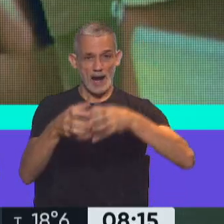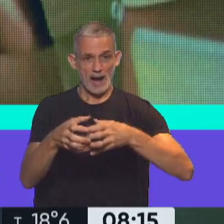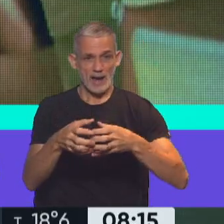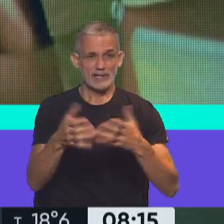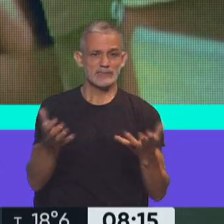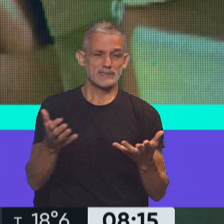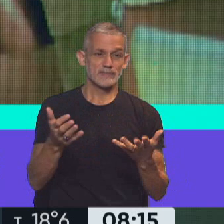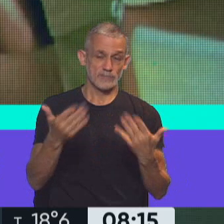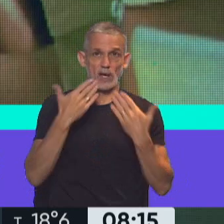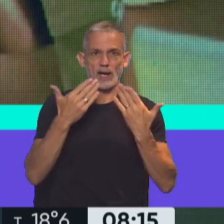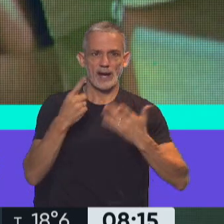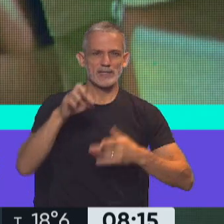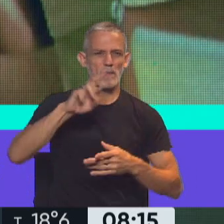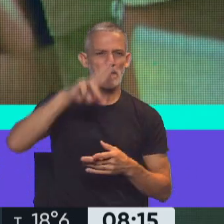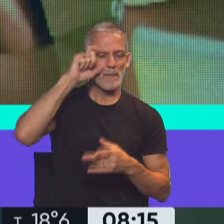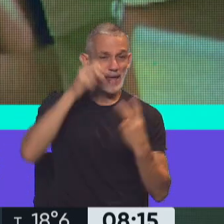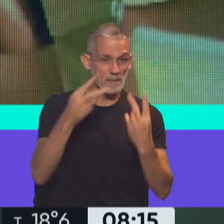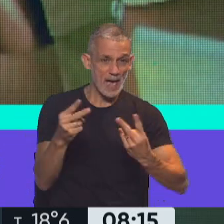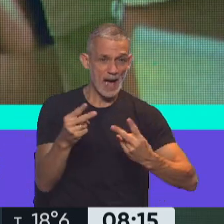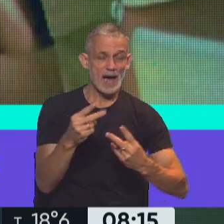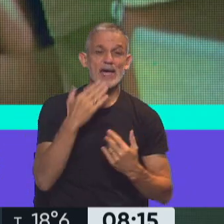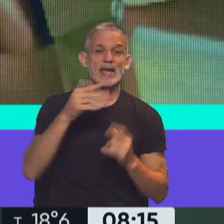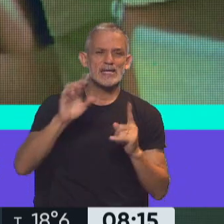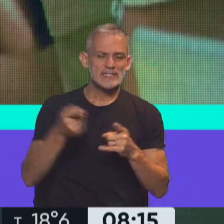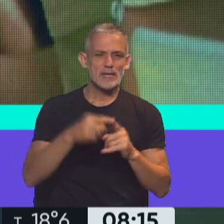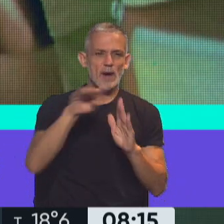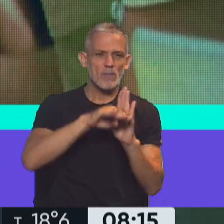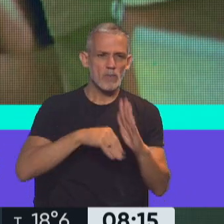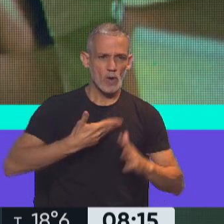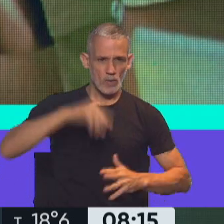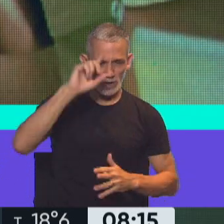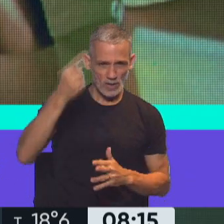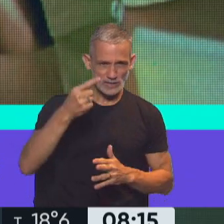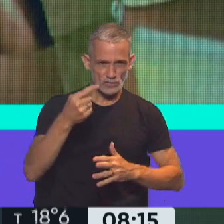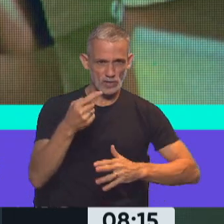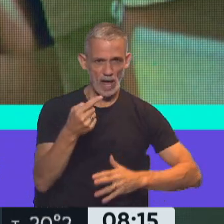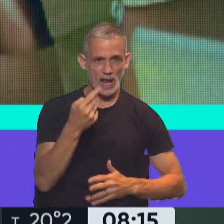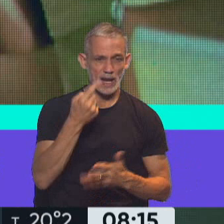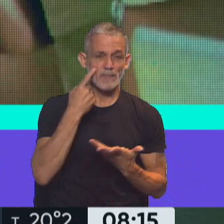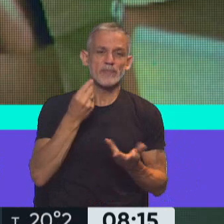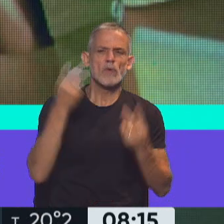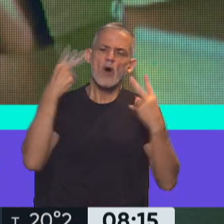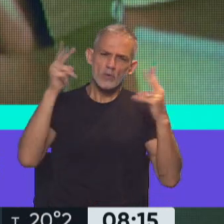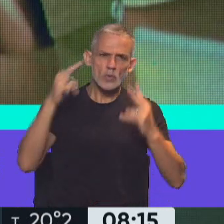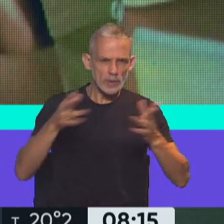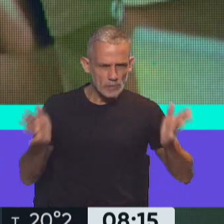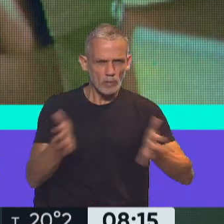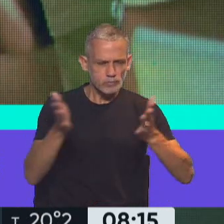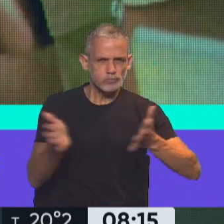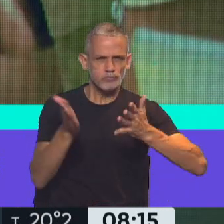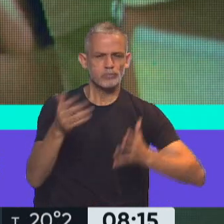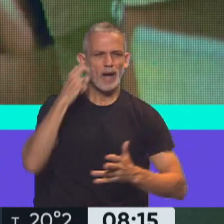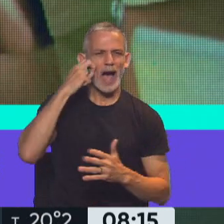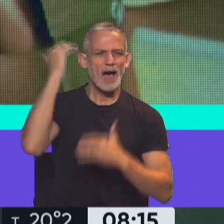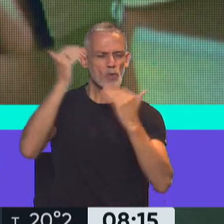por suerte gracias al pre viaje y gracias a distintas medidas del gobierno nacional vemos que el turismo se ha reactivado en los adultos